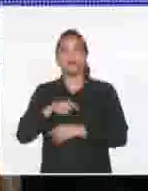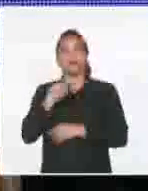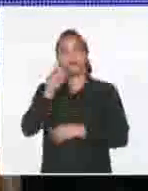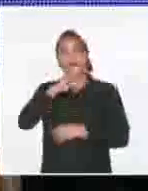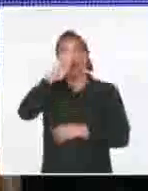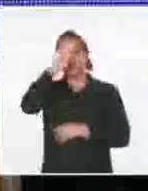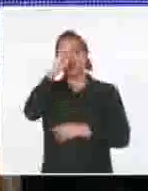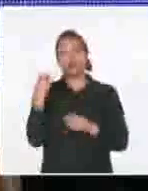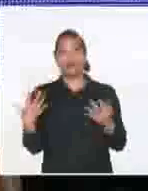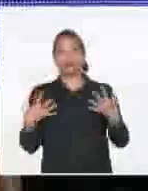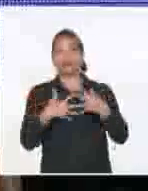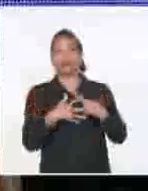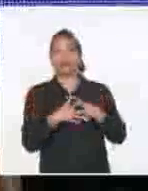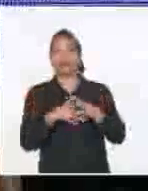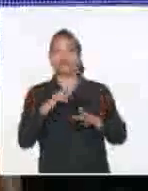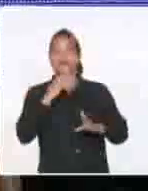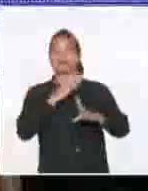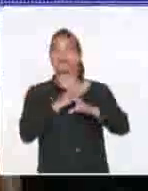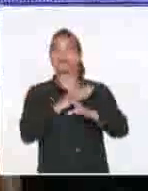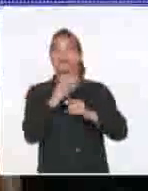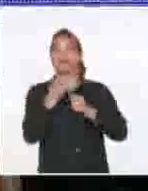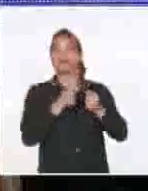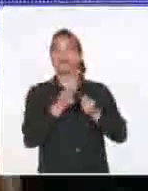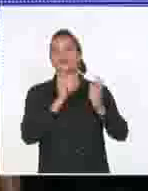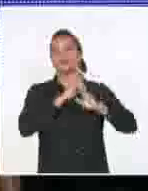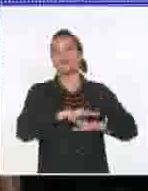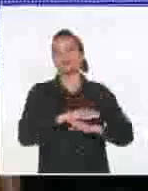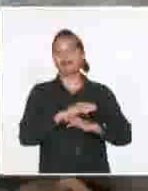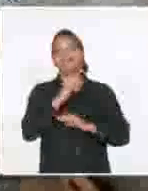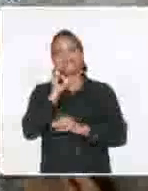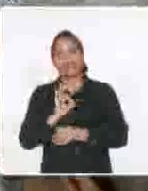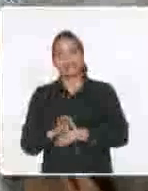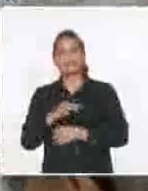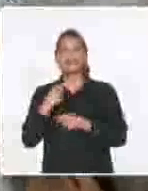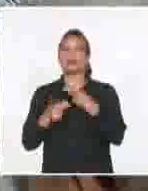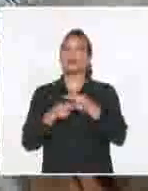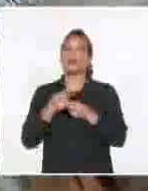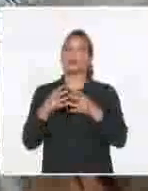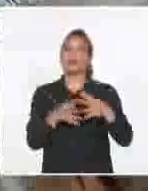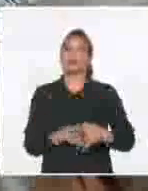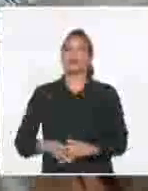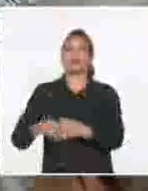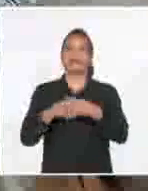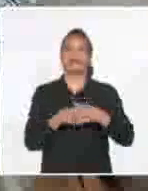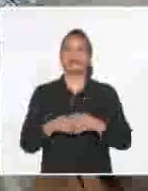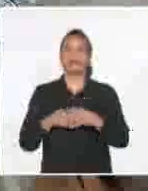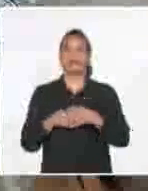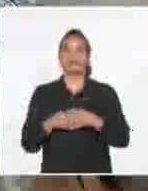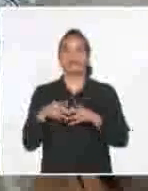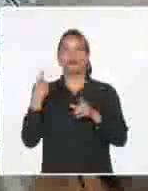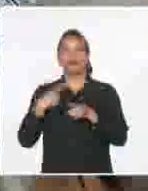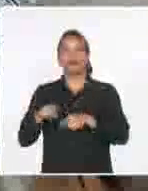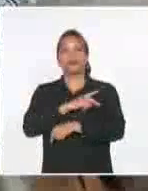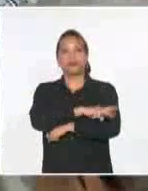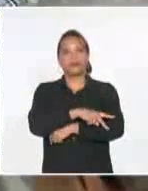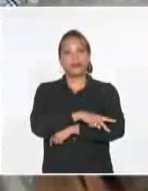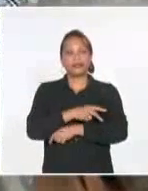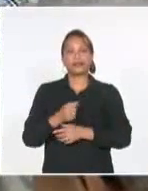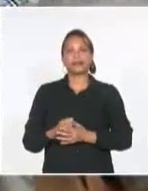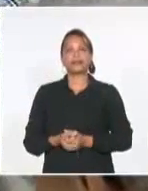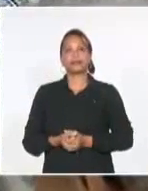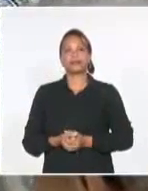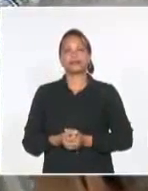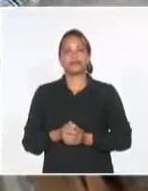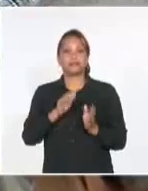apliquen sanciones. Eso ocurrió también para la escalada industrial, es decir, la producción